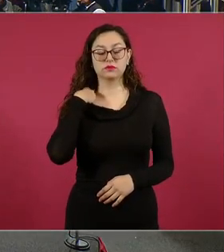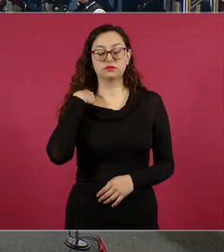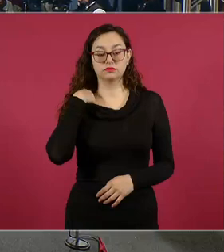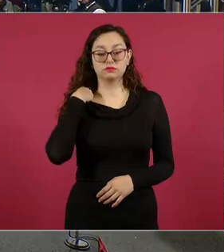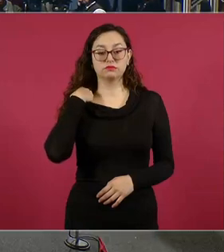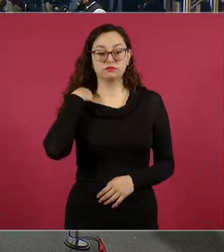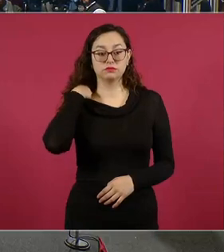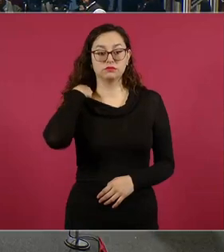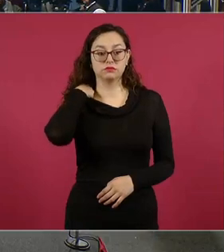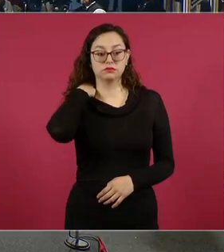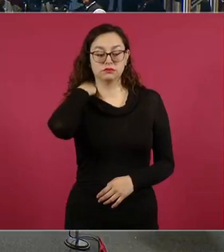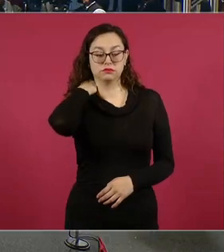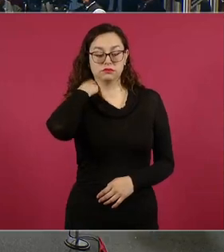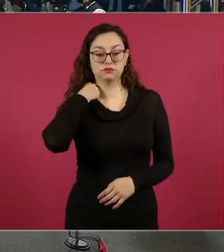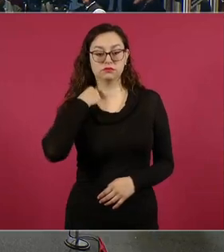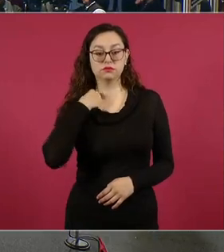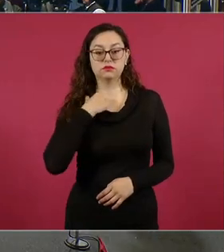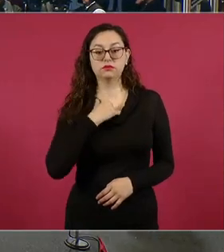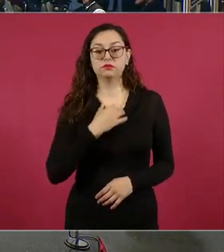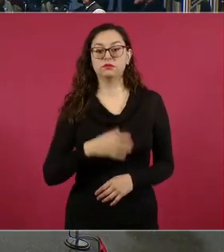Sí. Este está